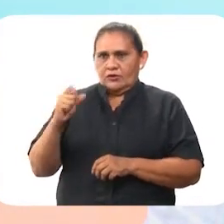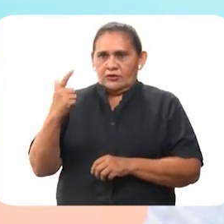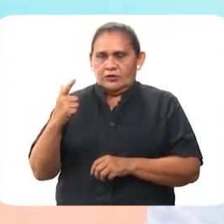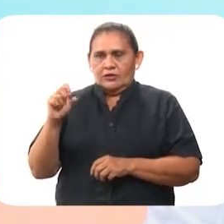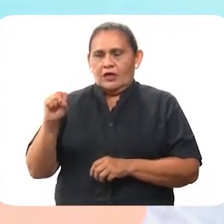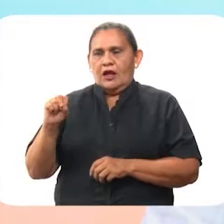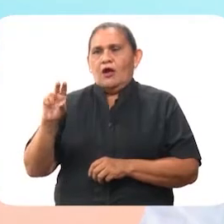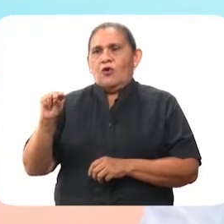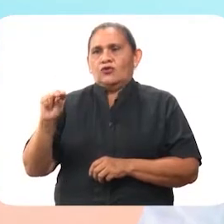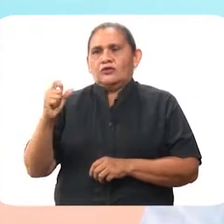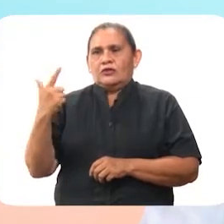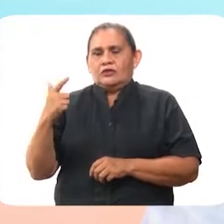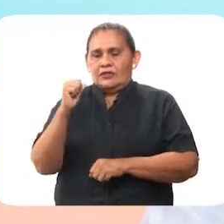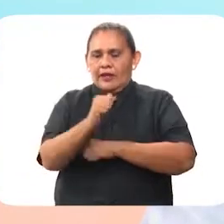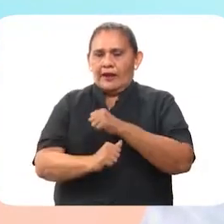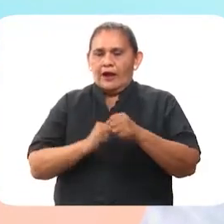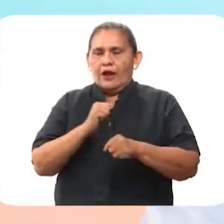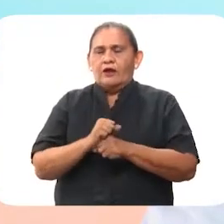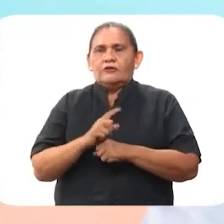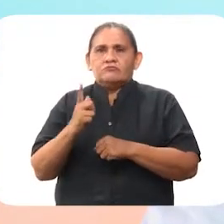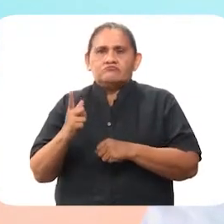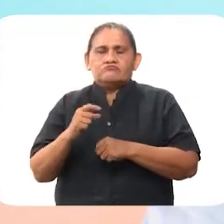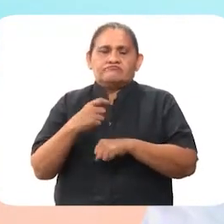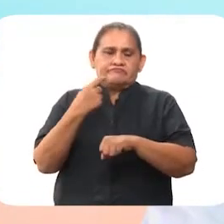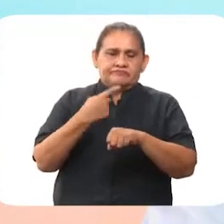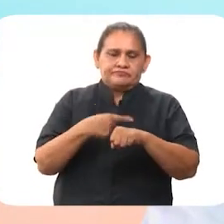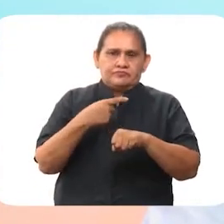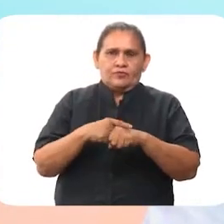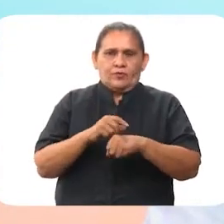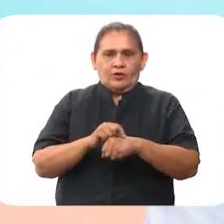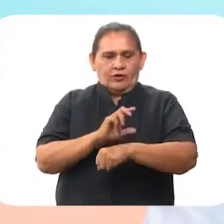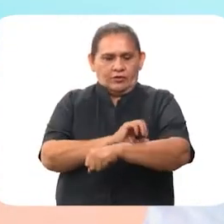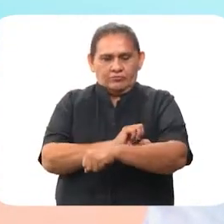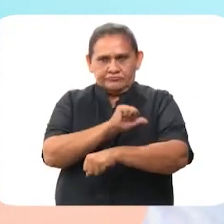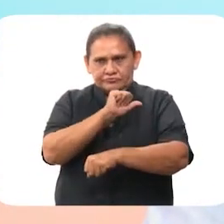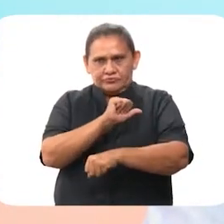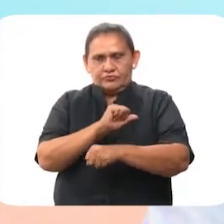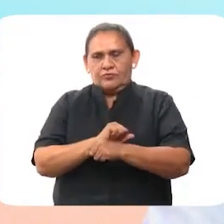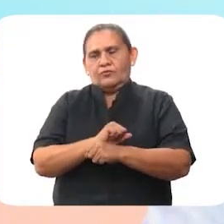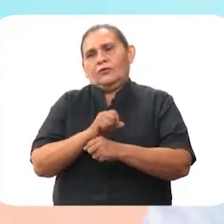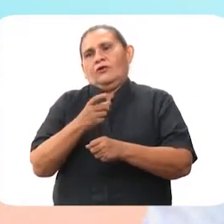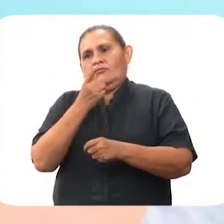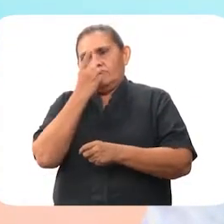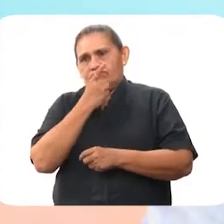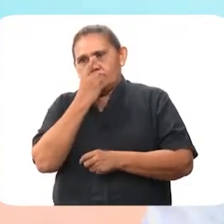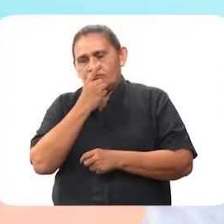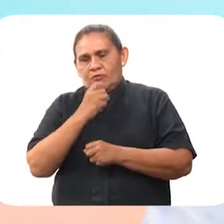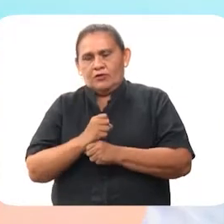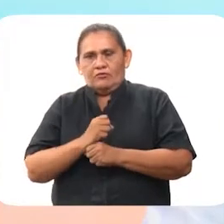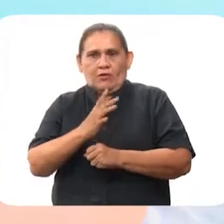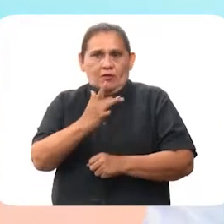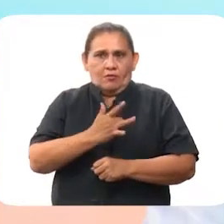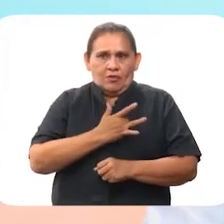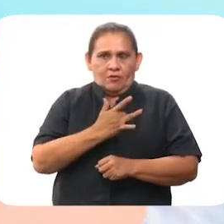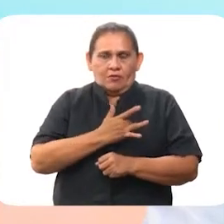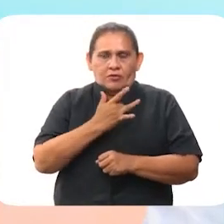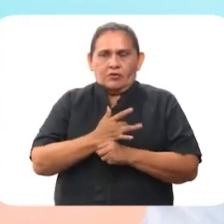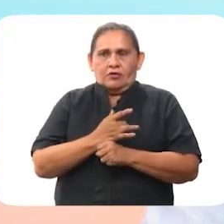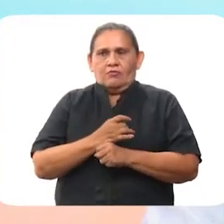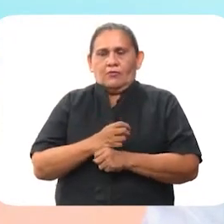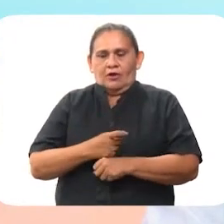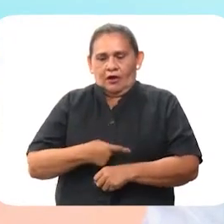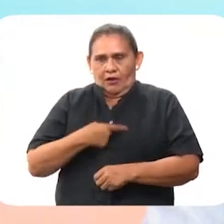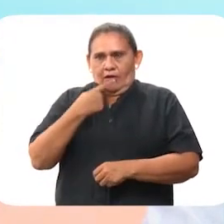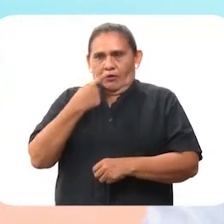a 87 años. Sus principales enfermedades fueron hipertensión arterial, diabetes, enfermedad cardiovascular, asma y